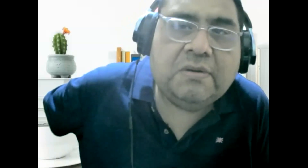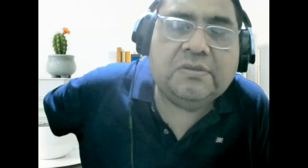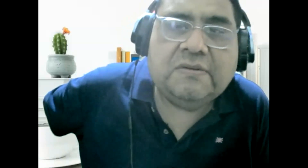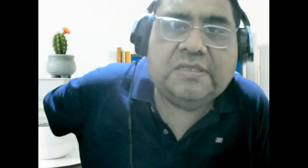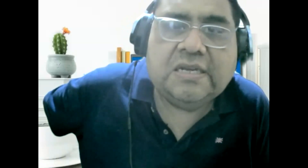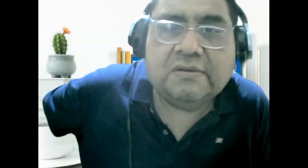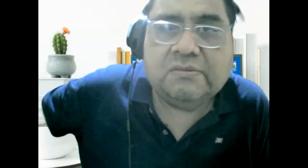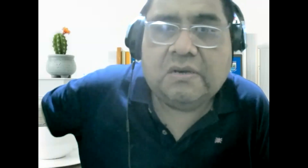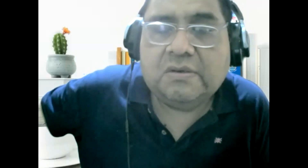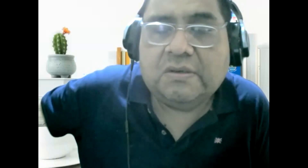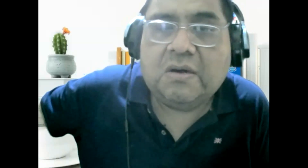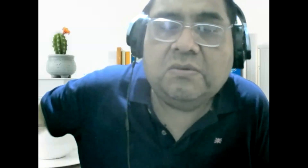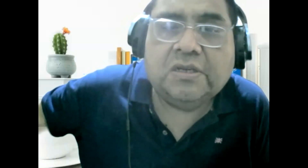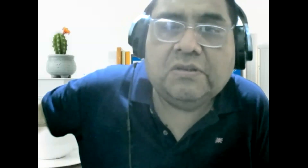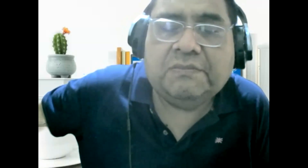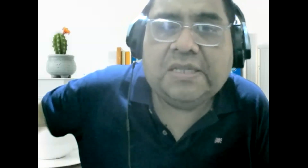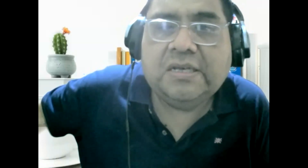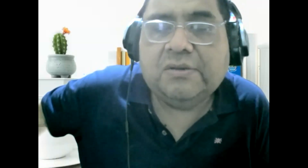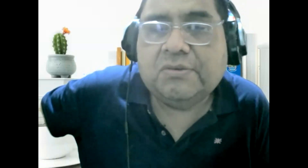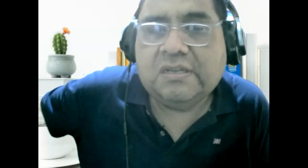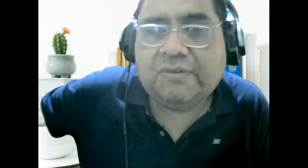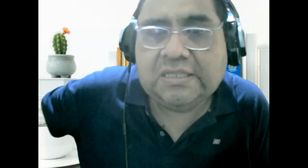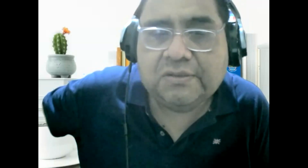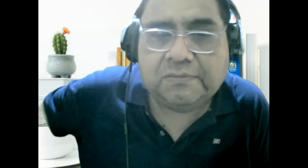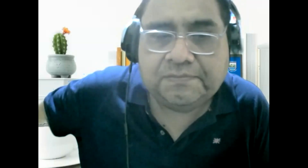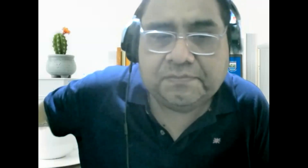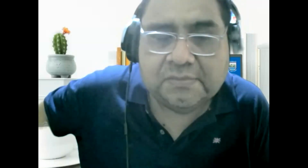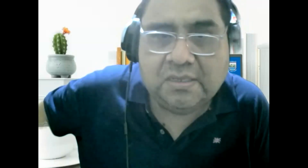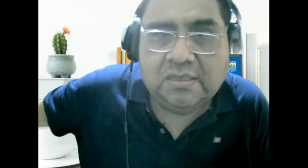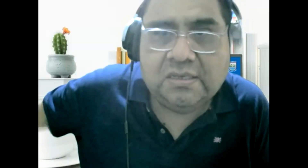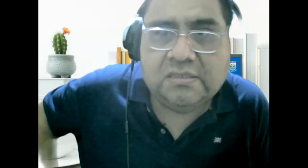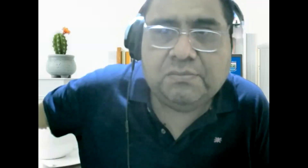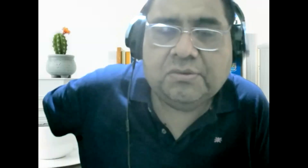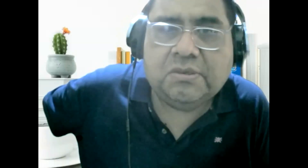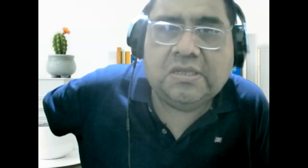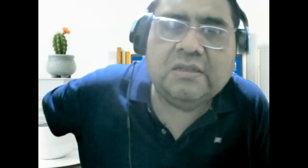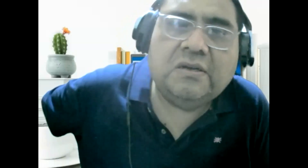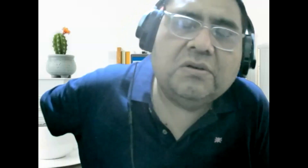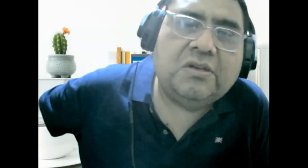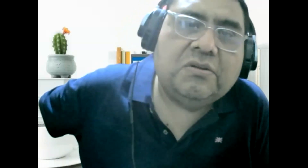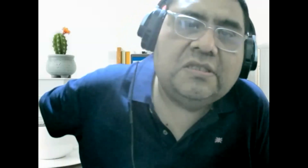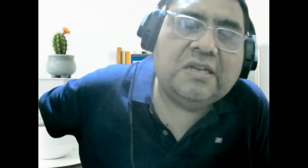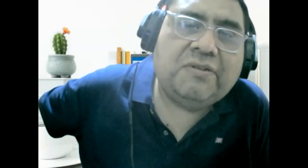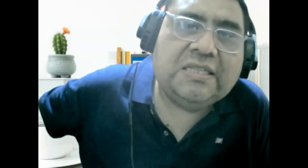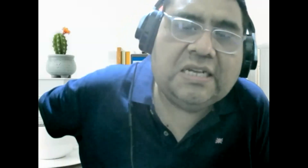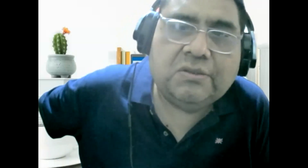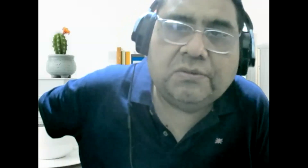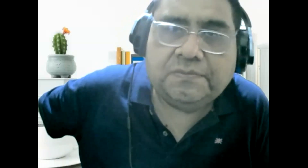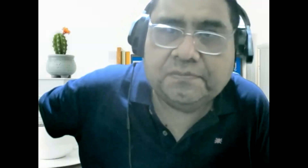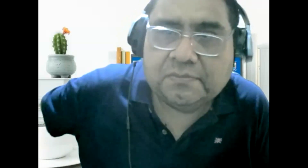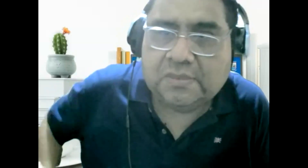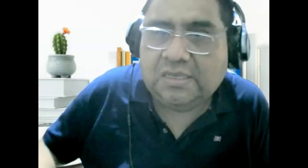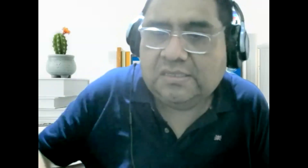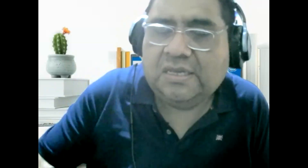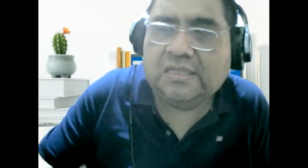y también vamos a avanzar una que otra práctica que nos está faltando. En esta oportunidad, lo que nos está